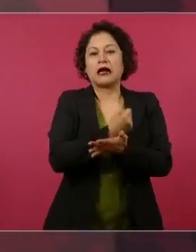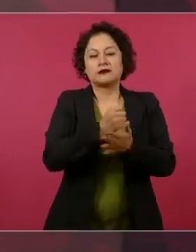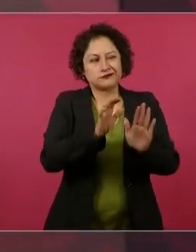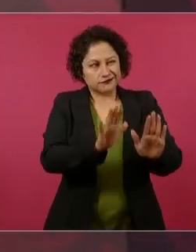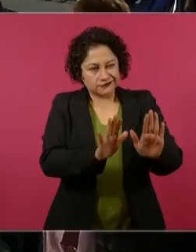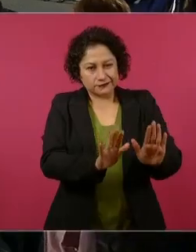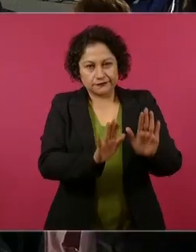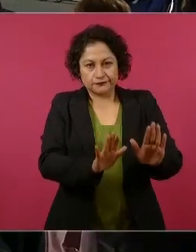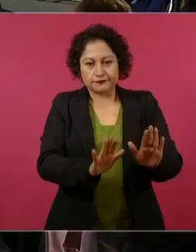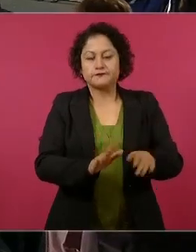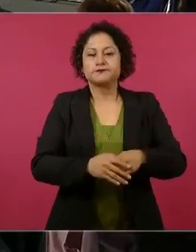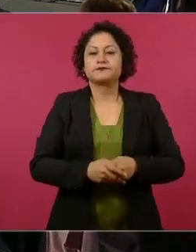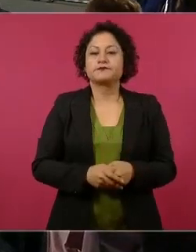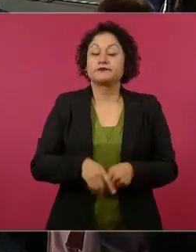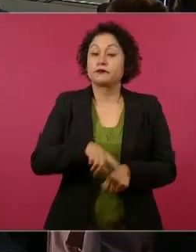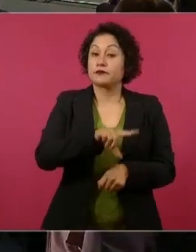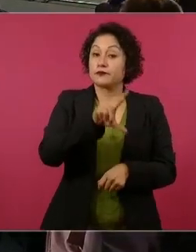de